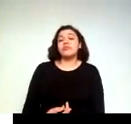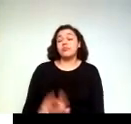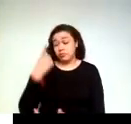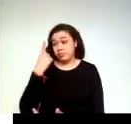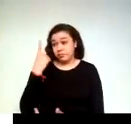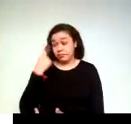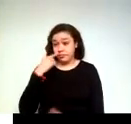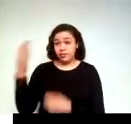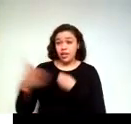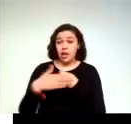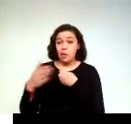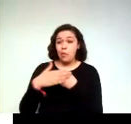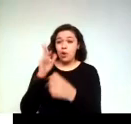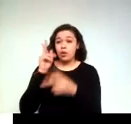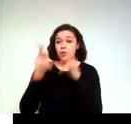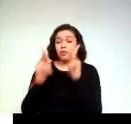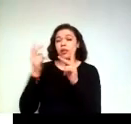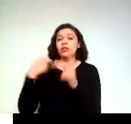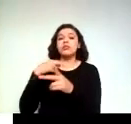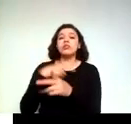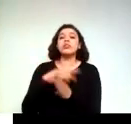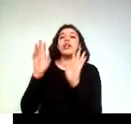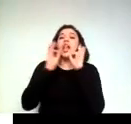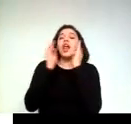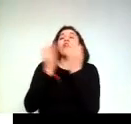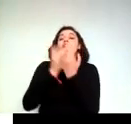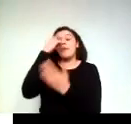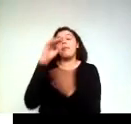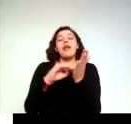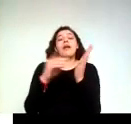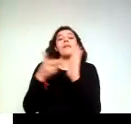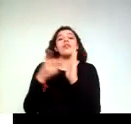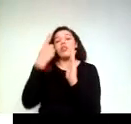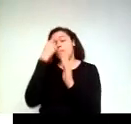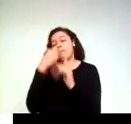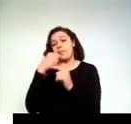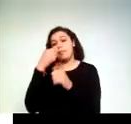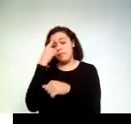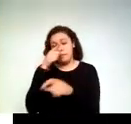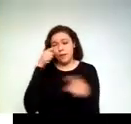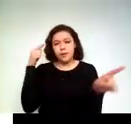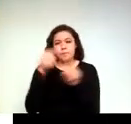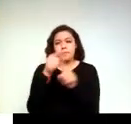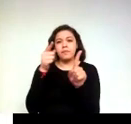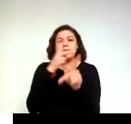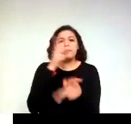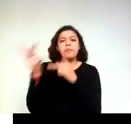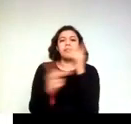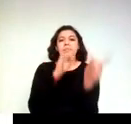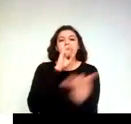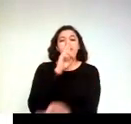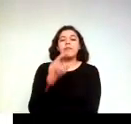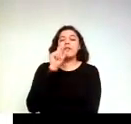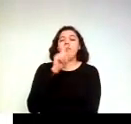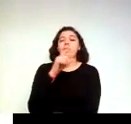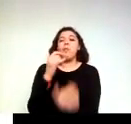la próxima plática, vamos a ver el instrumento que utiliza la norma para específicamente atacar esas preguntas. Y lo que nos dice la